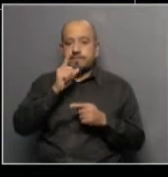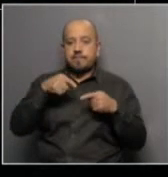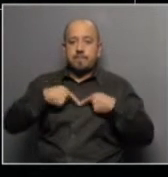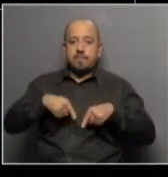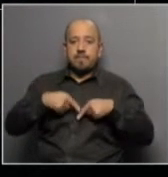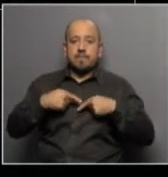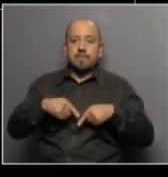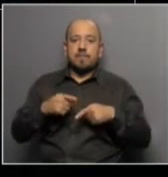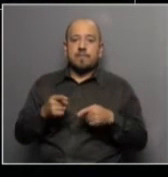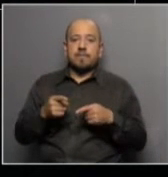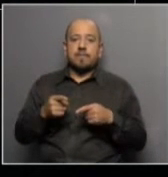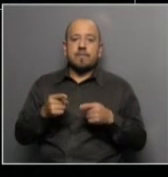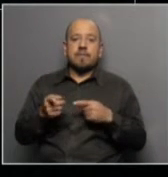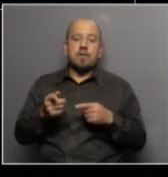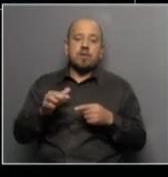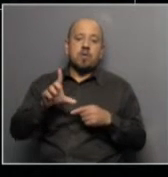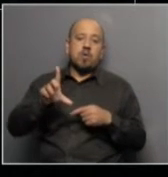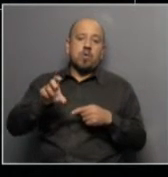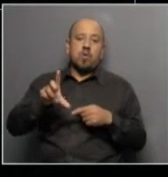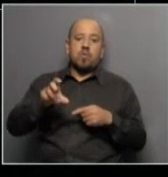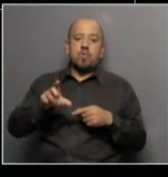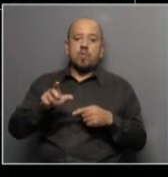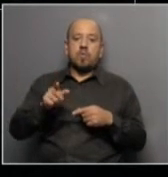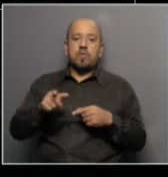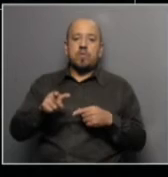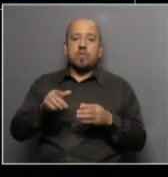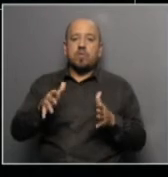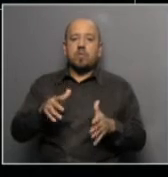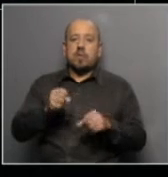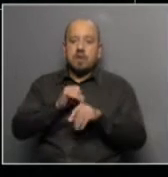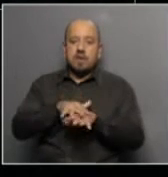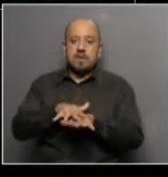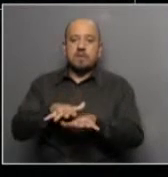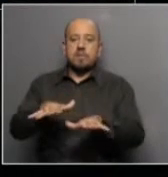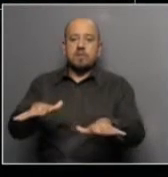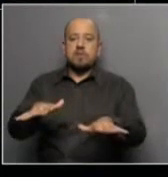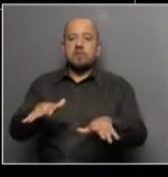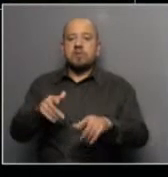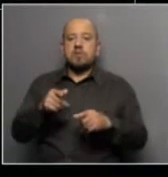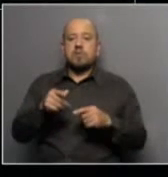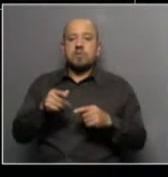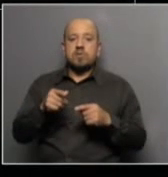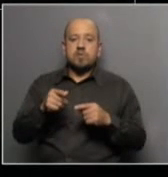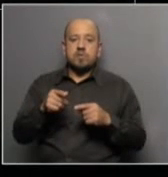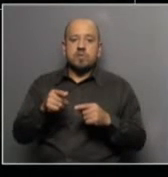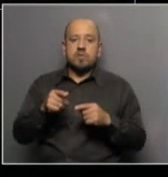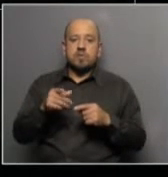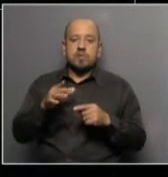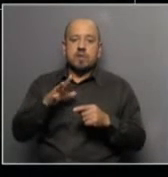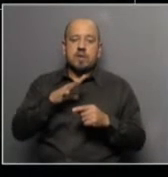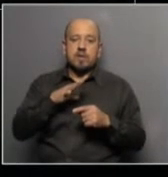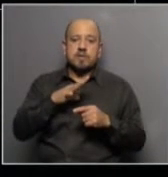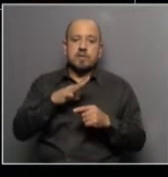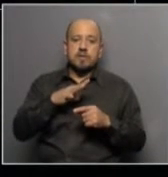Intendencia. Está claro que una expansión supone que tengamos